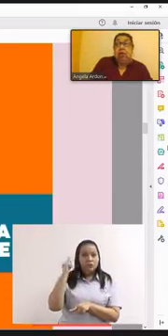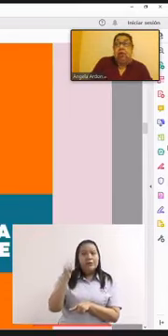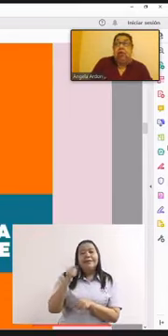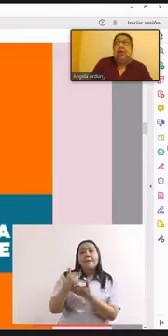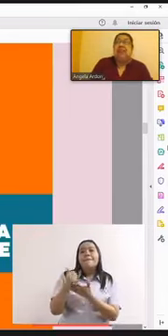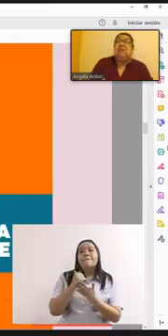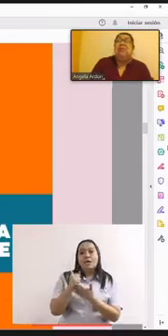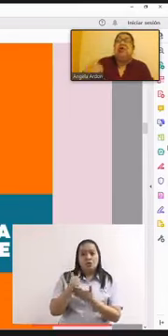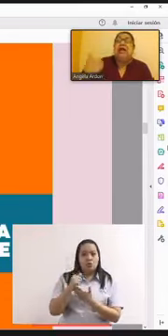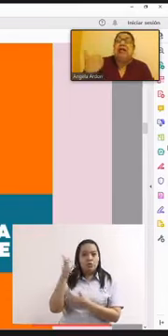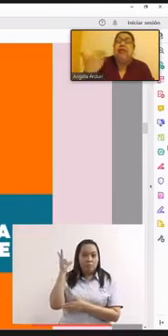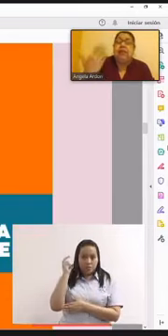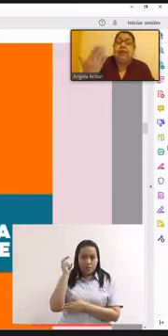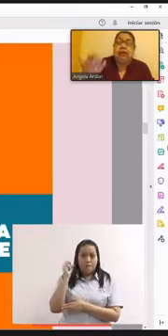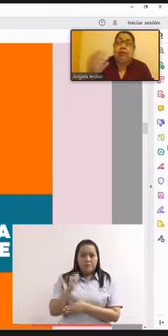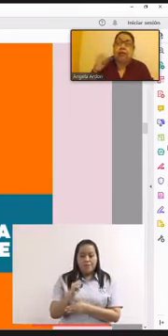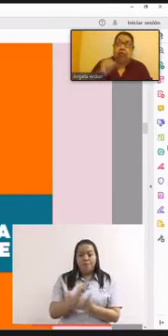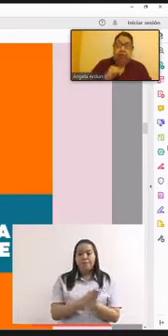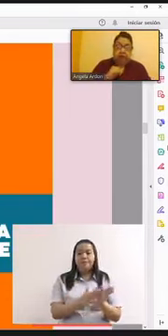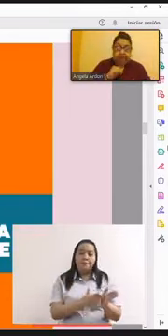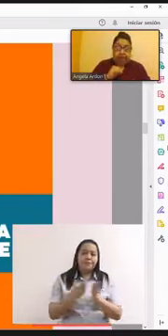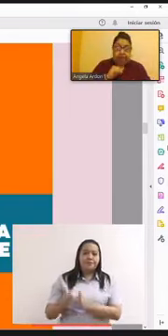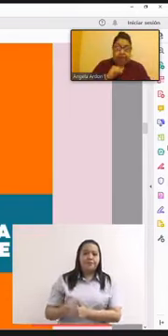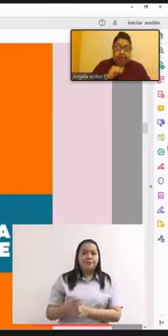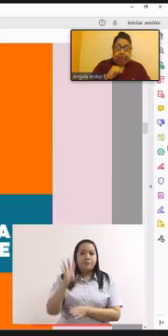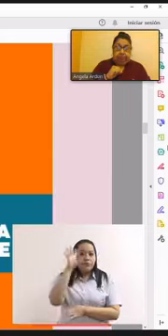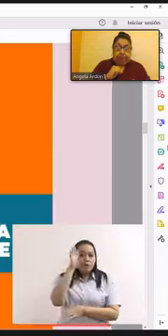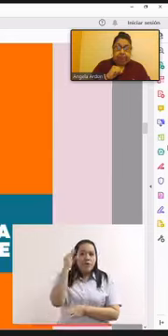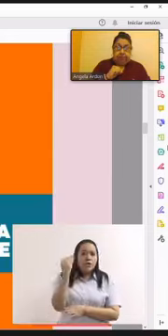auditiva es importante. ¿Por qué es importante para ustedes?